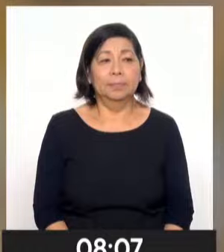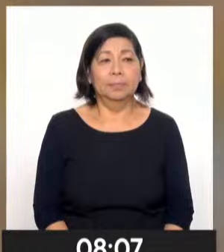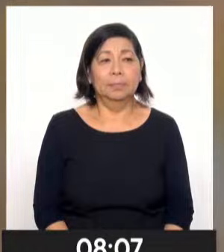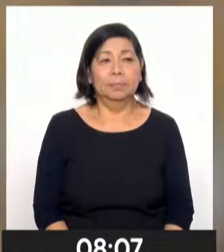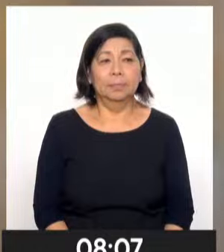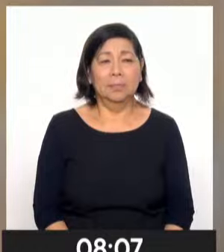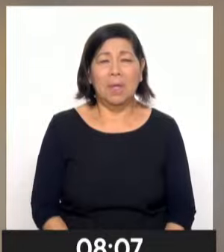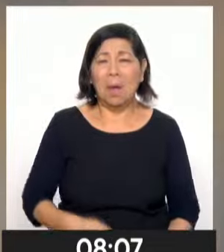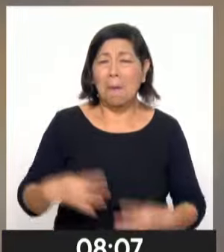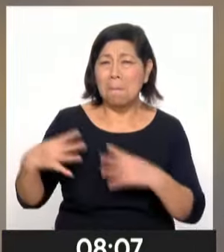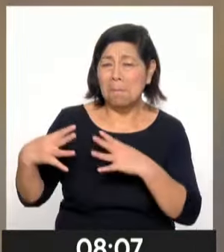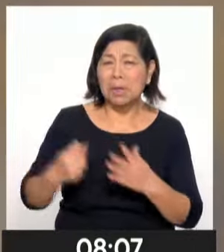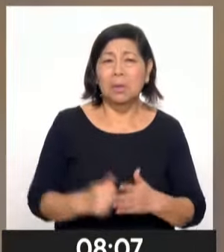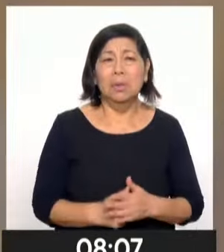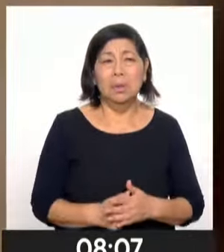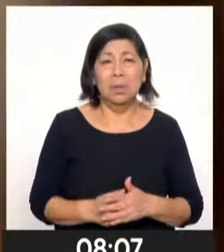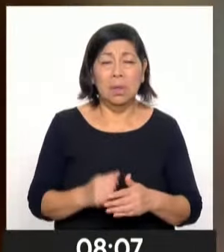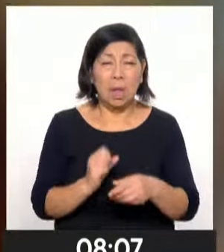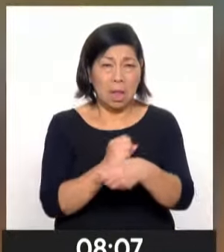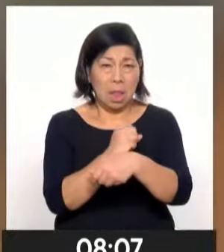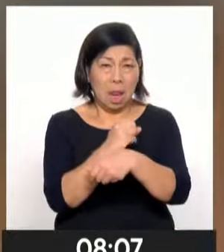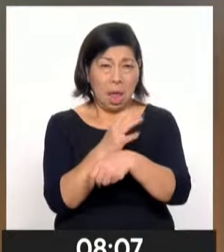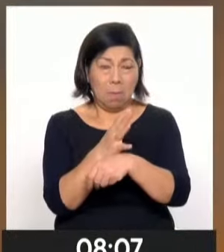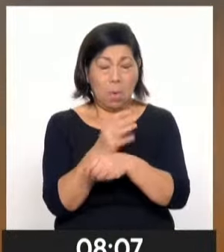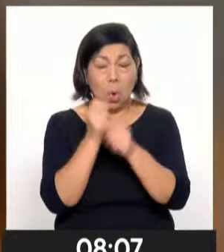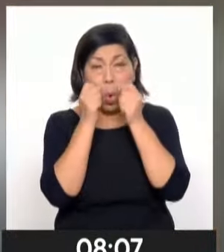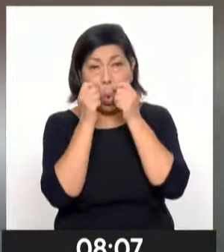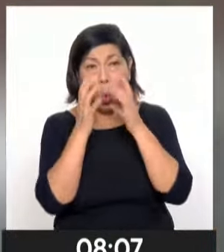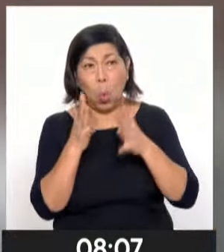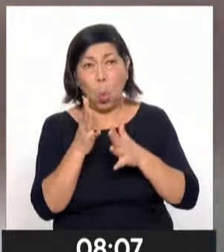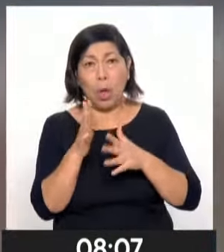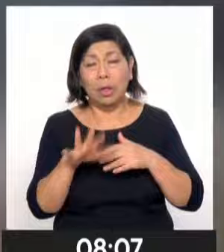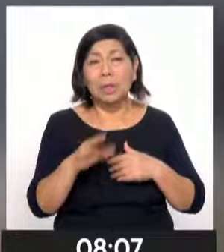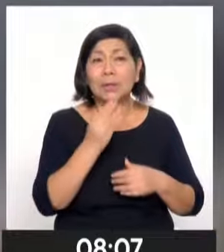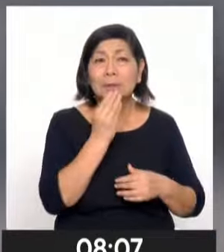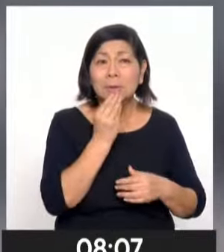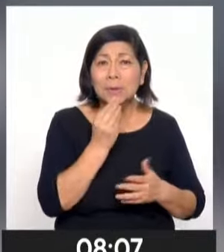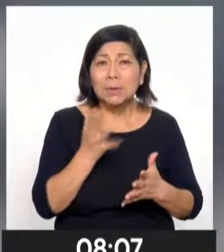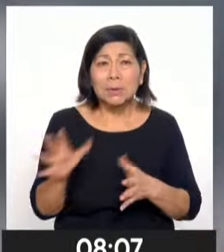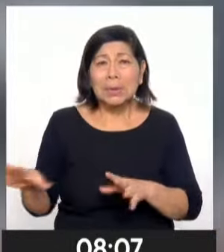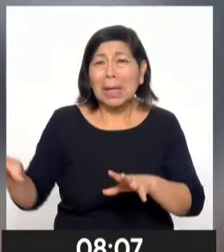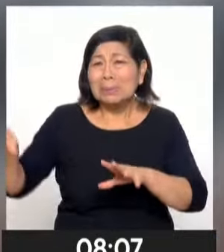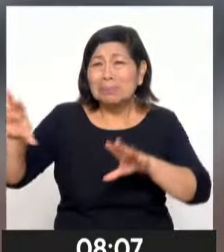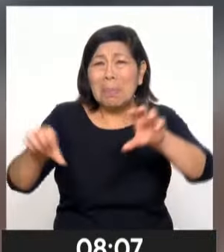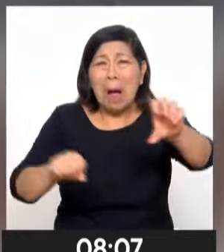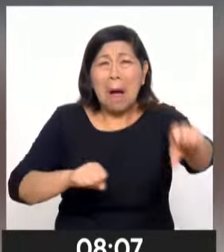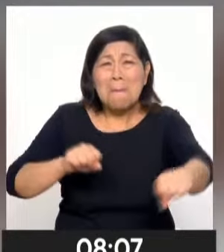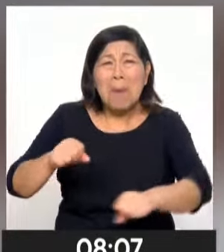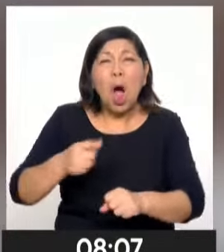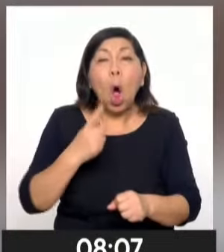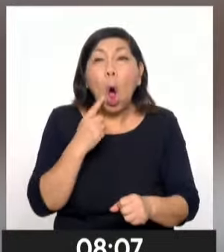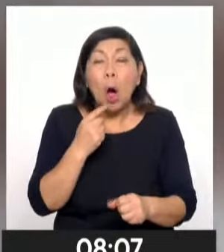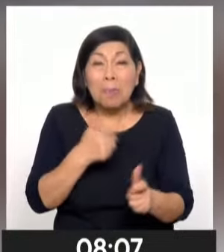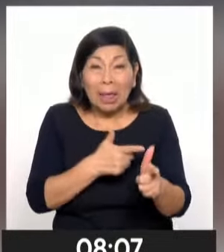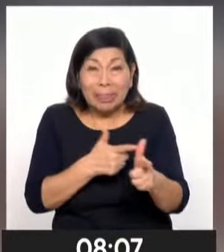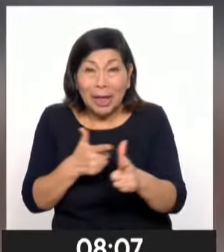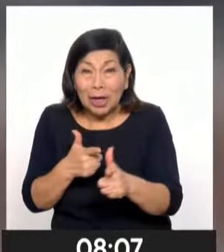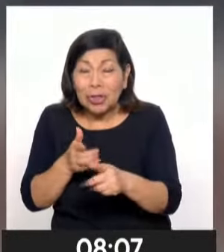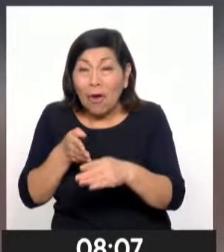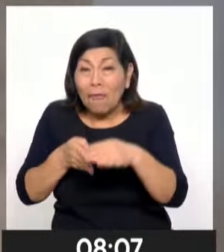La ofensiva, que se inició en horas de la madrugada, sorprendió a Israel. Rehenes fueron aprehendidos por los terroristas en las